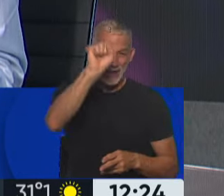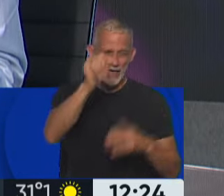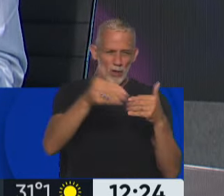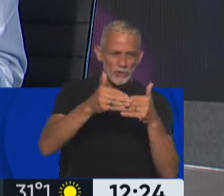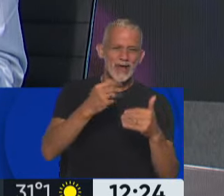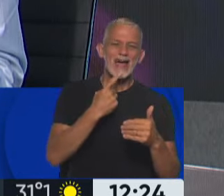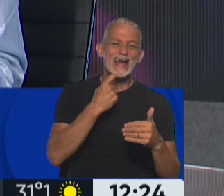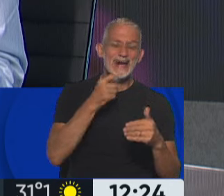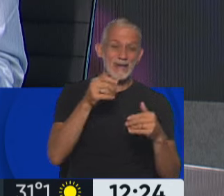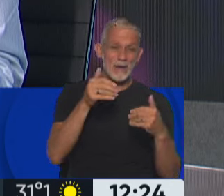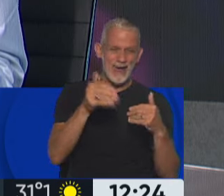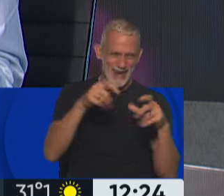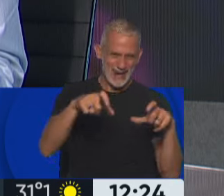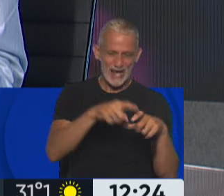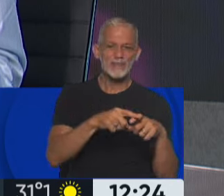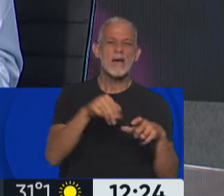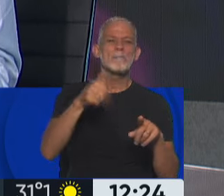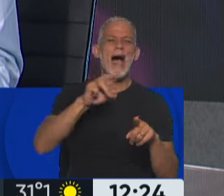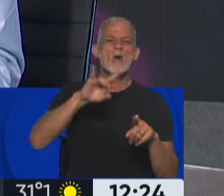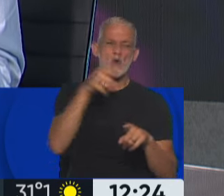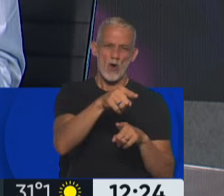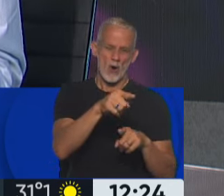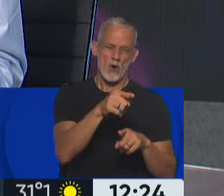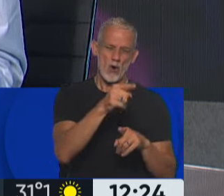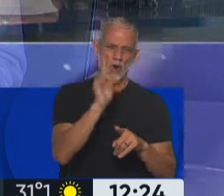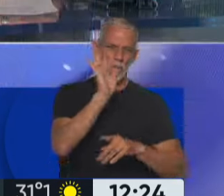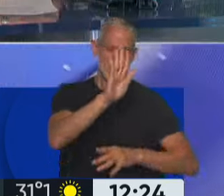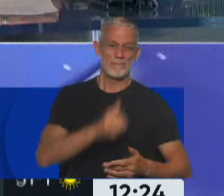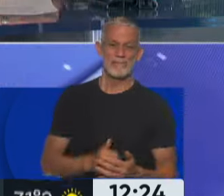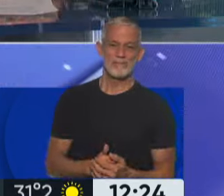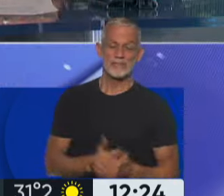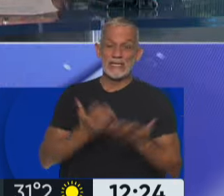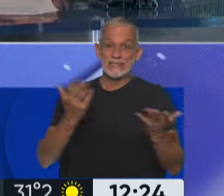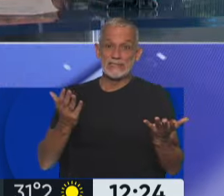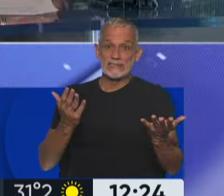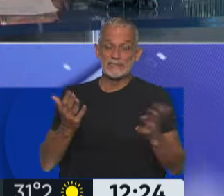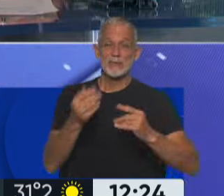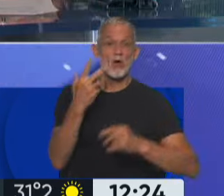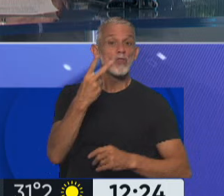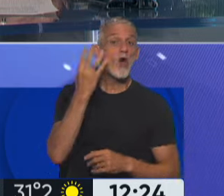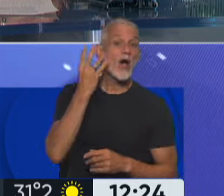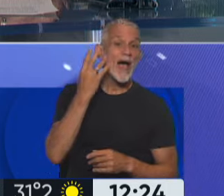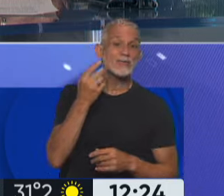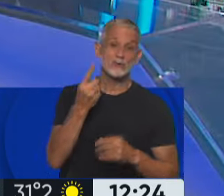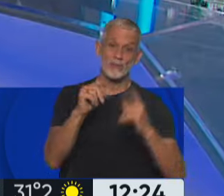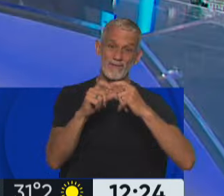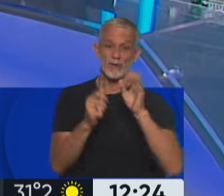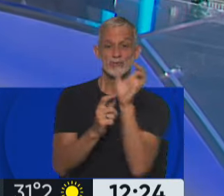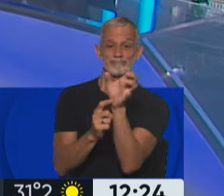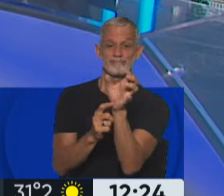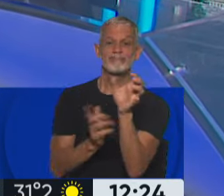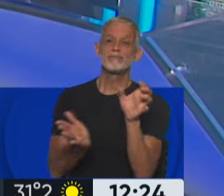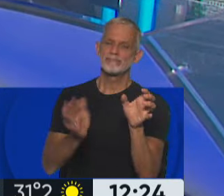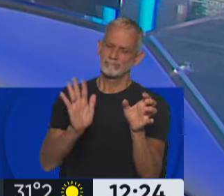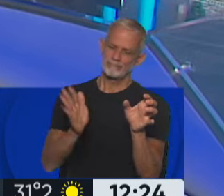de River lo utiliza Mauro cuando viene la Argentina usted nos mostró los dos gatitos en una foto de celular ya